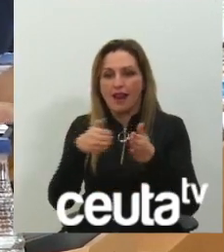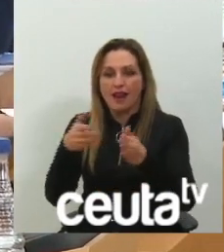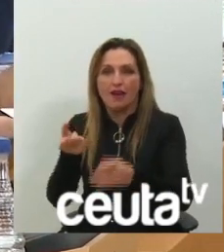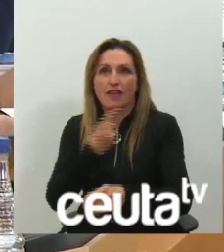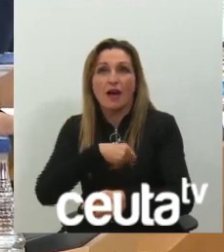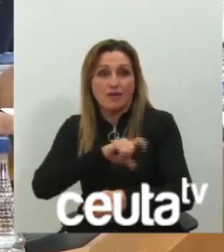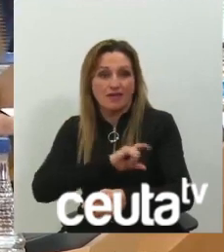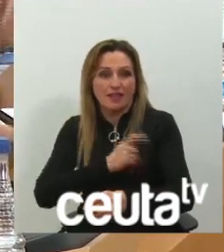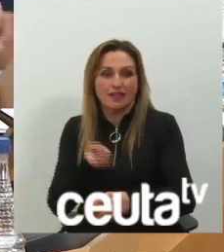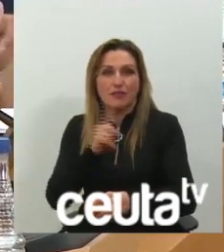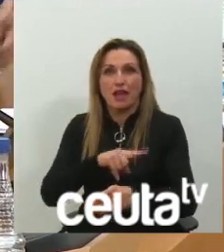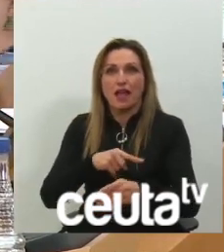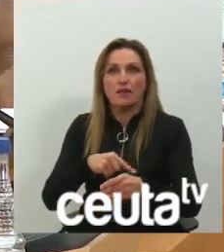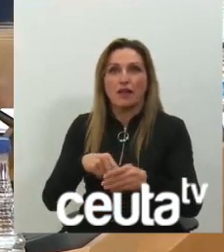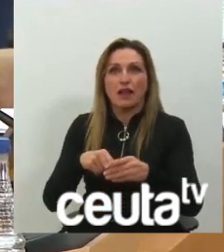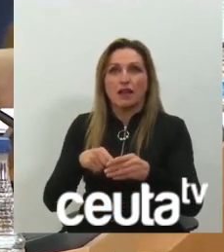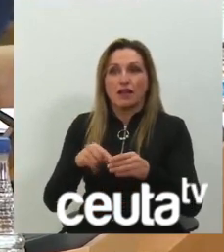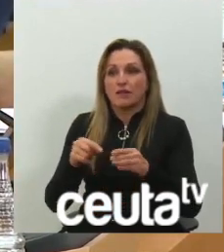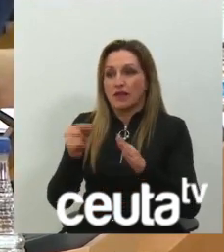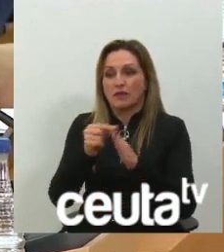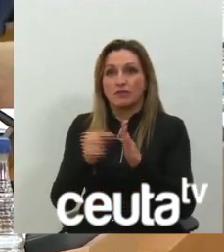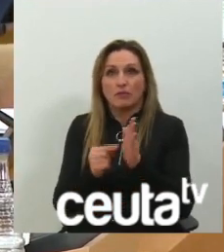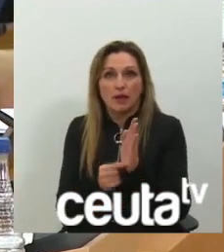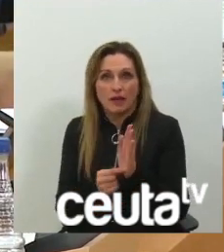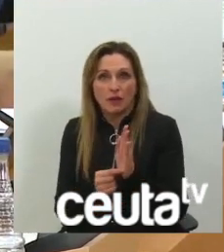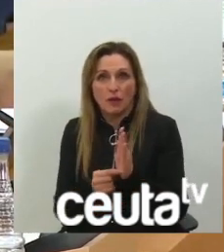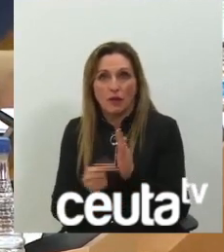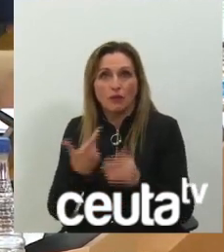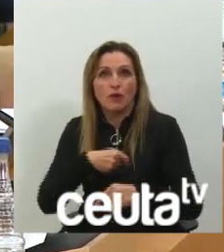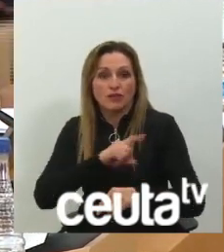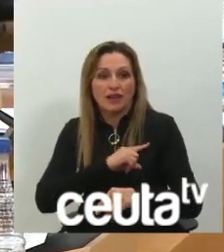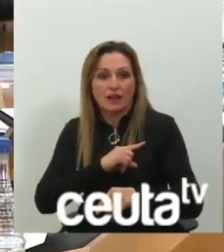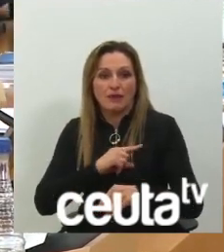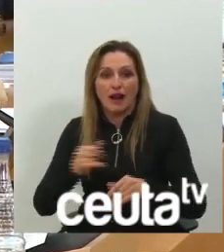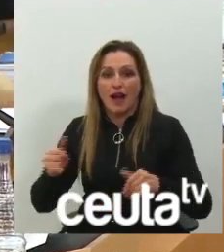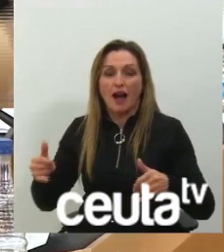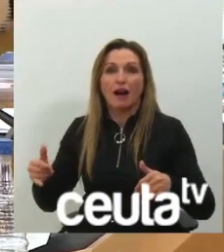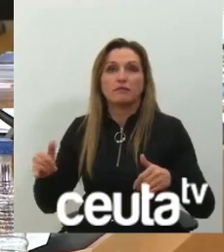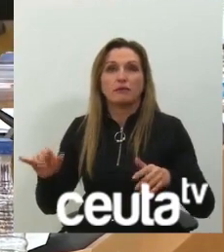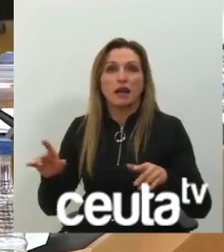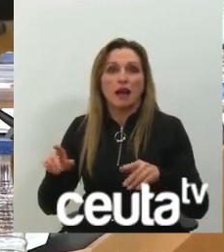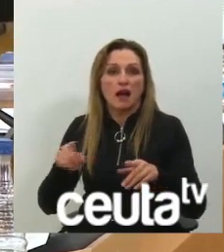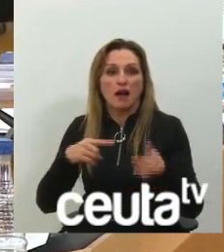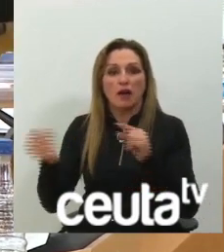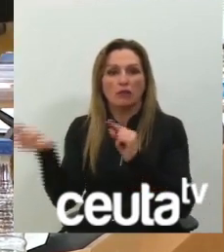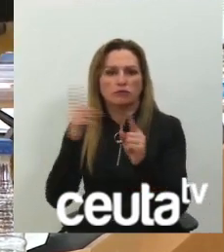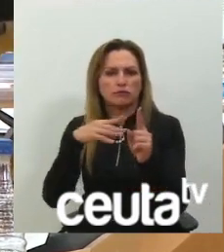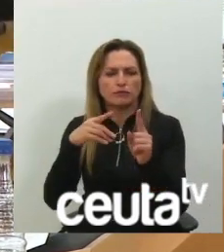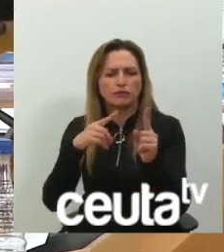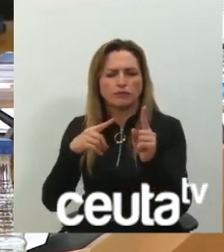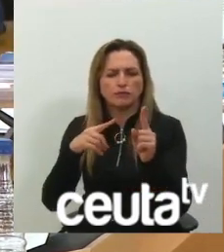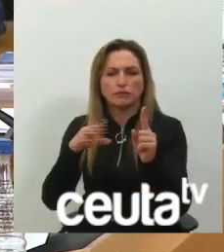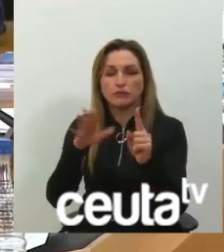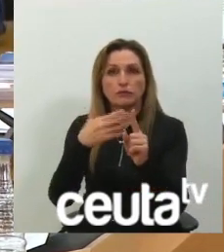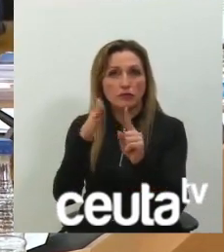de medios policiales para combatir esa delincuencia luego vuelve a decir bueno dice que tiene acento andaluz